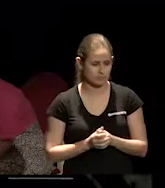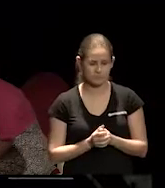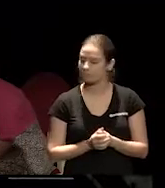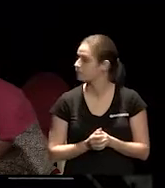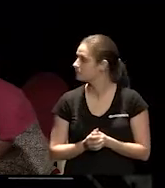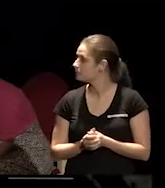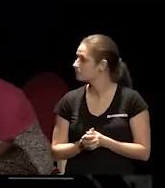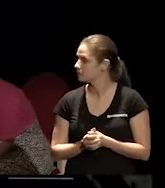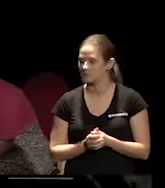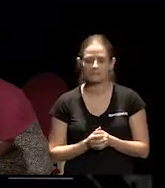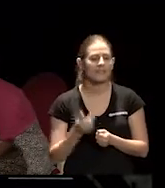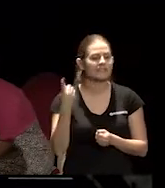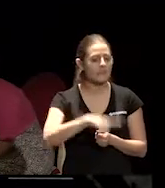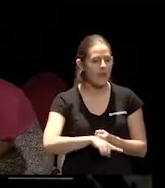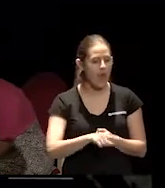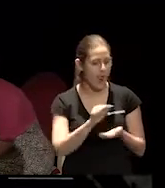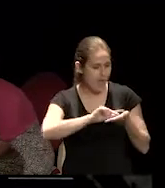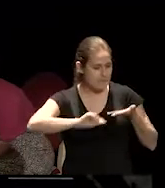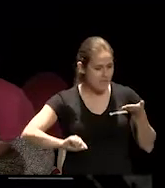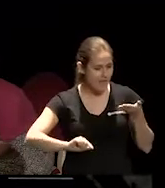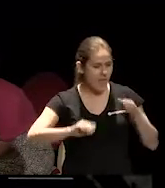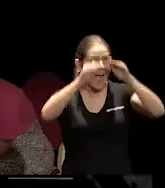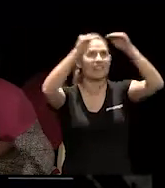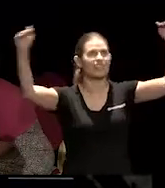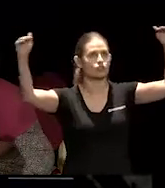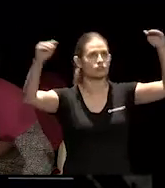De hecho, los lápices los pegamos al techo porque no los queríamos.